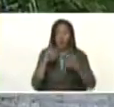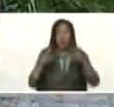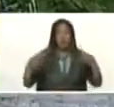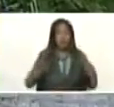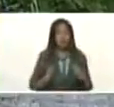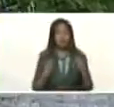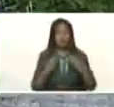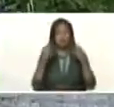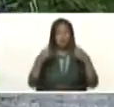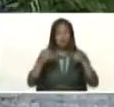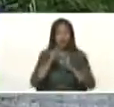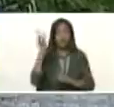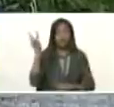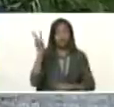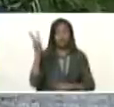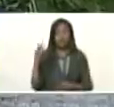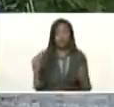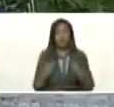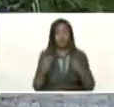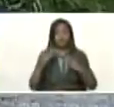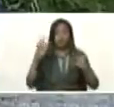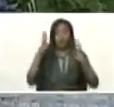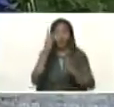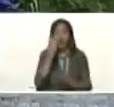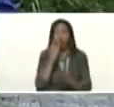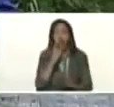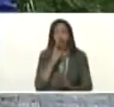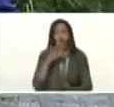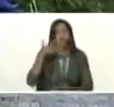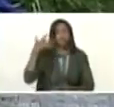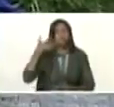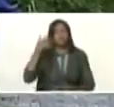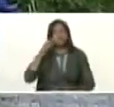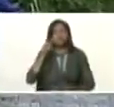Venezuela. Venezuela es admirada en el mundo por su